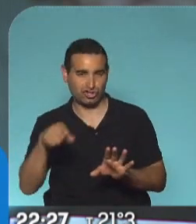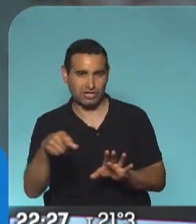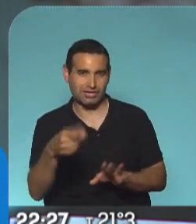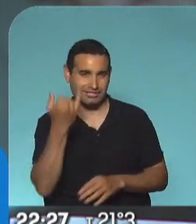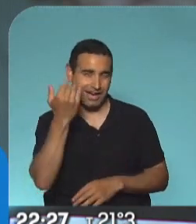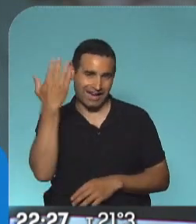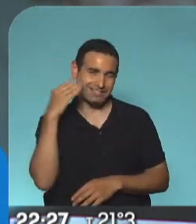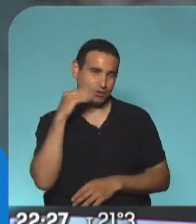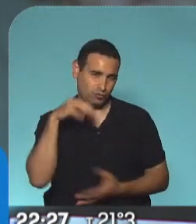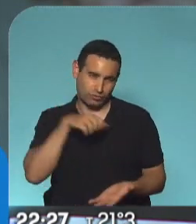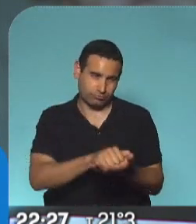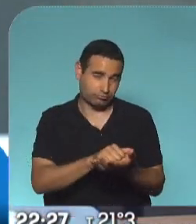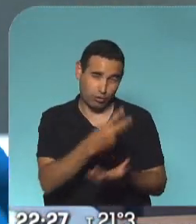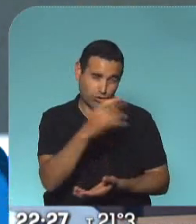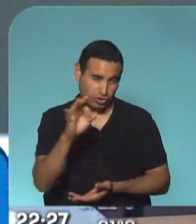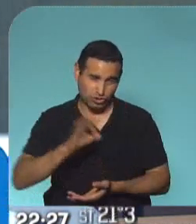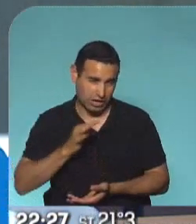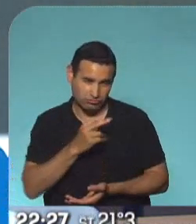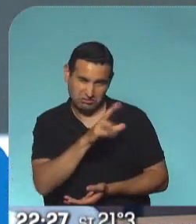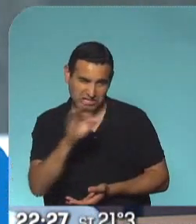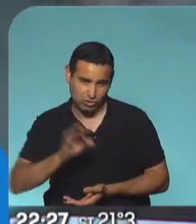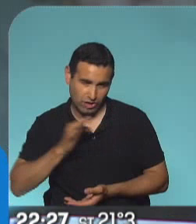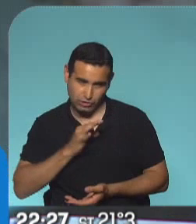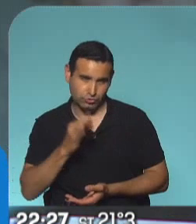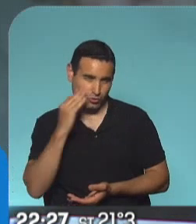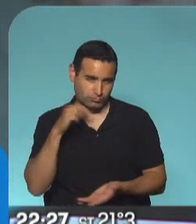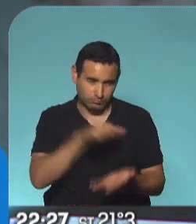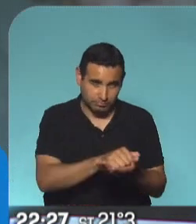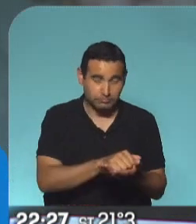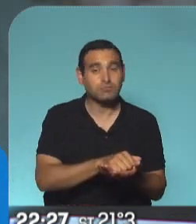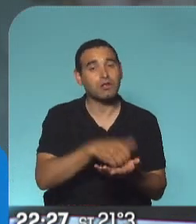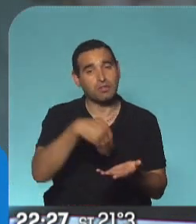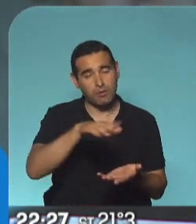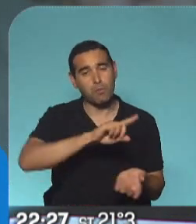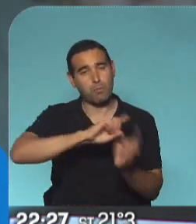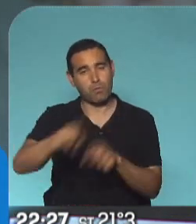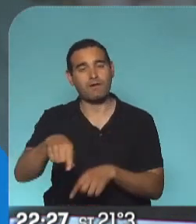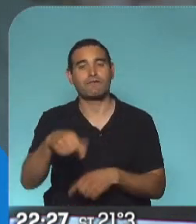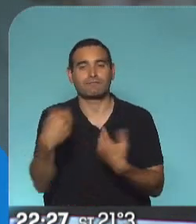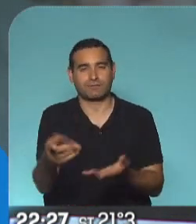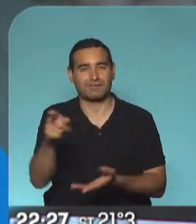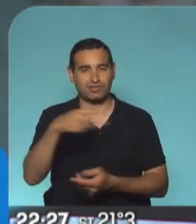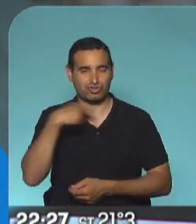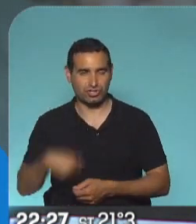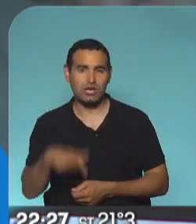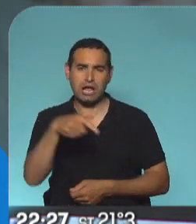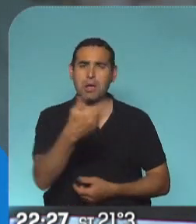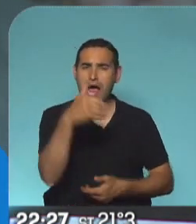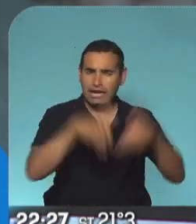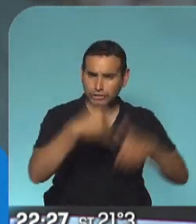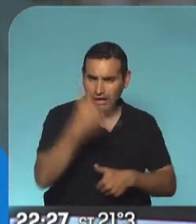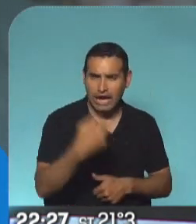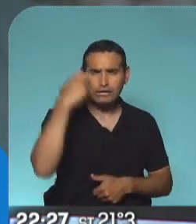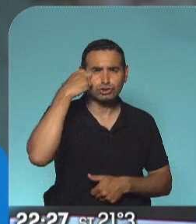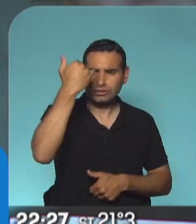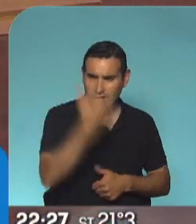colonia de Gran Bretaña, ¿cuánto? 200 años, 300 años, se estableció que Hong Kong mantenía su régimen político, que hay elecciones, hay parlamento, se vota el